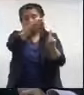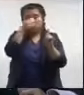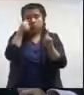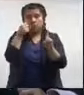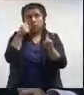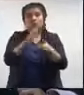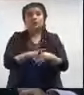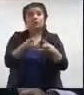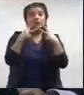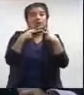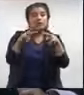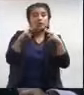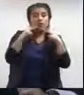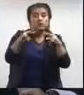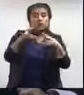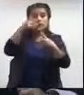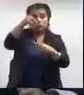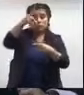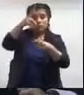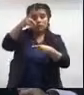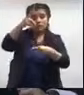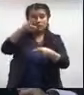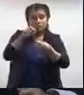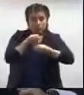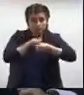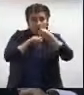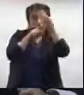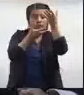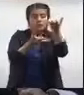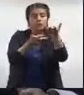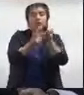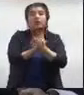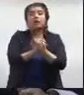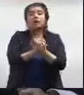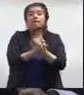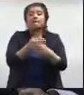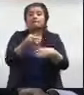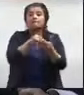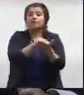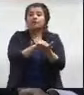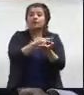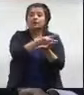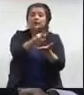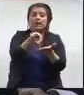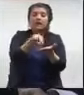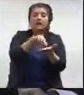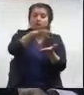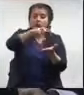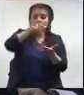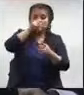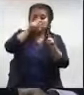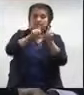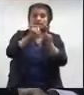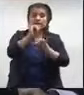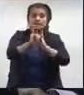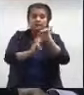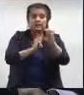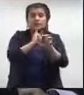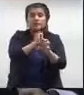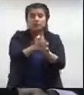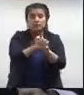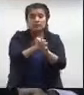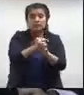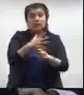de noticias y material informativo generado por los sectores nacionales e internacionales